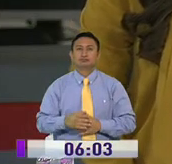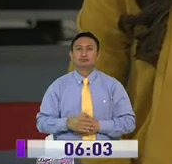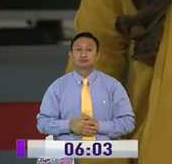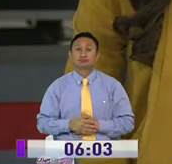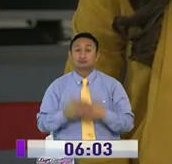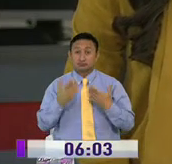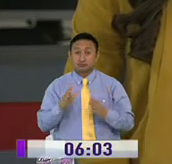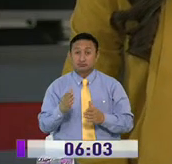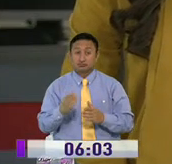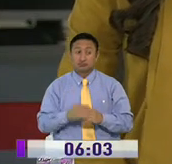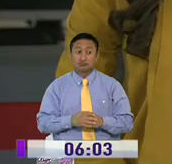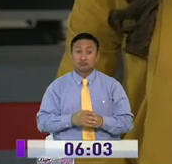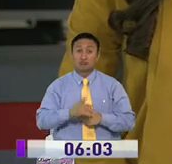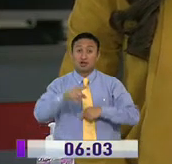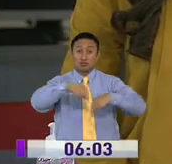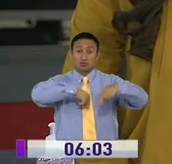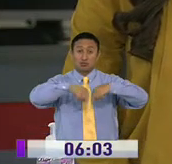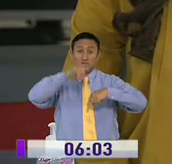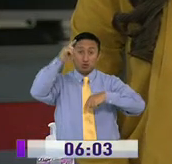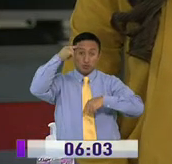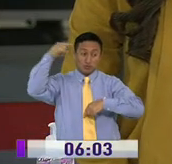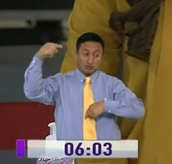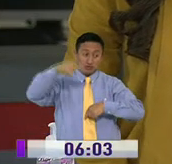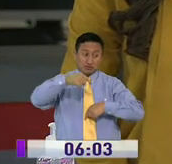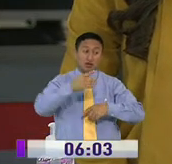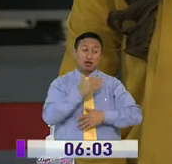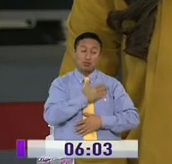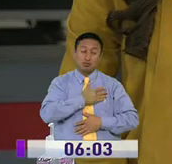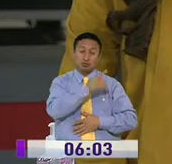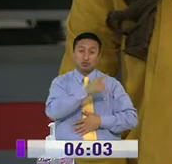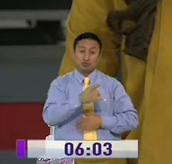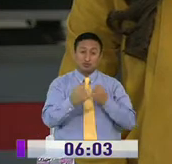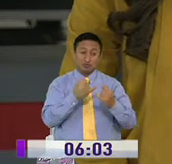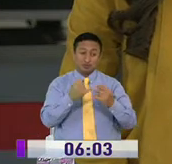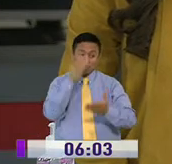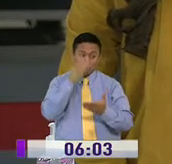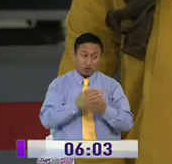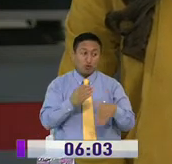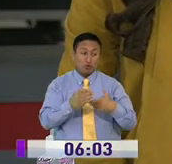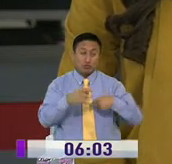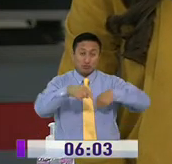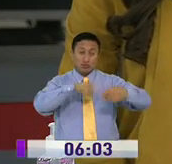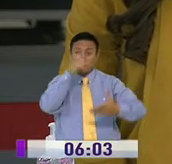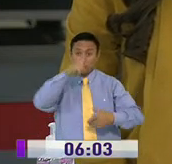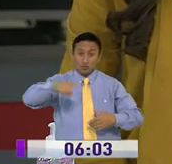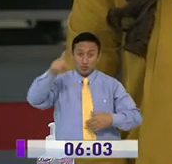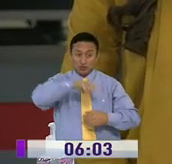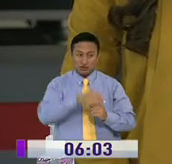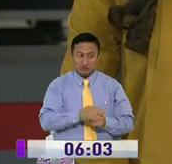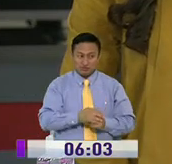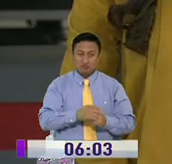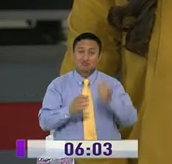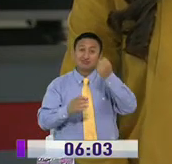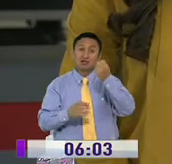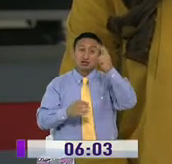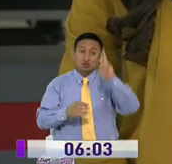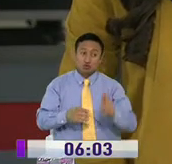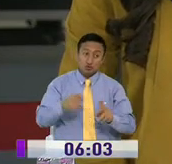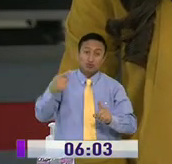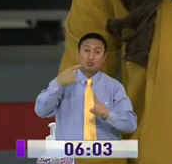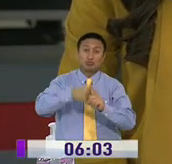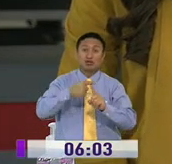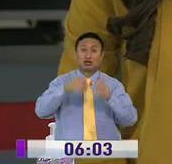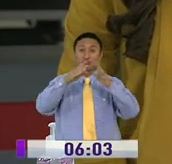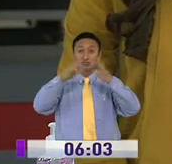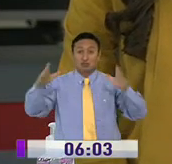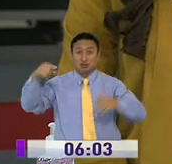medidas de restricción a la movilidad impuestas por el gobierno para evitar la propagación del coronavirus, en el sector de Chillogallo y el mercado mayorista